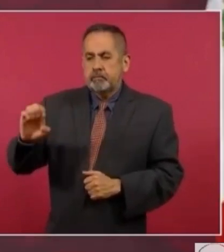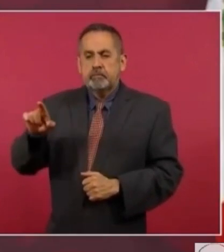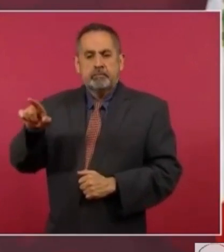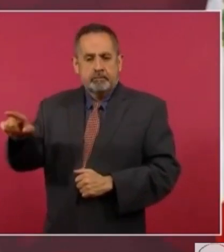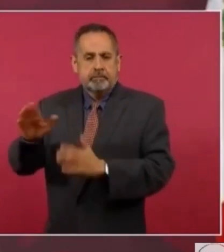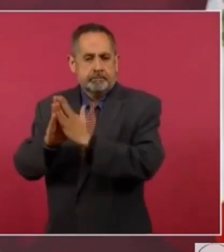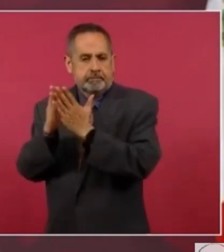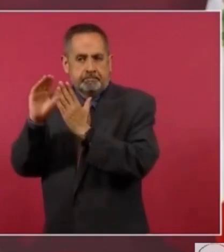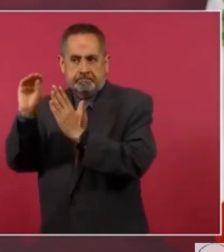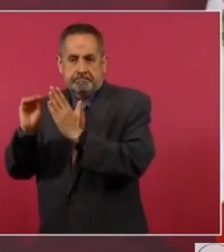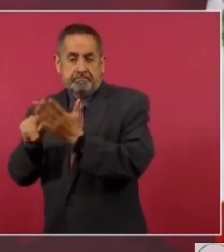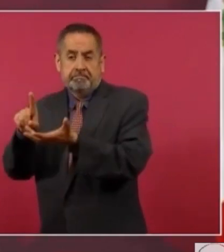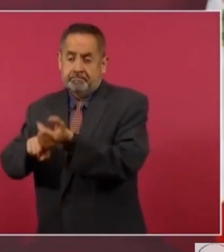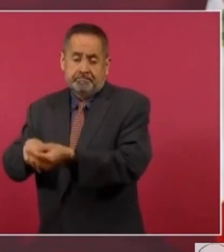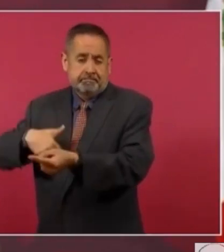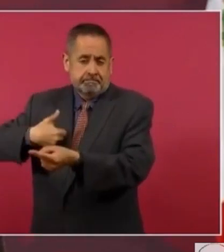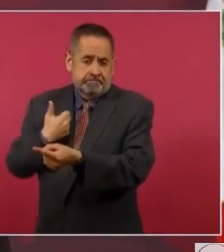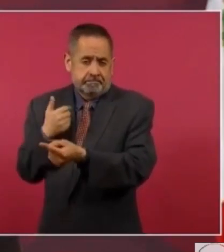Y